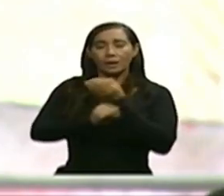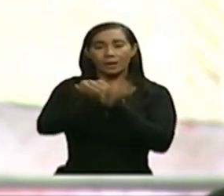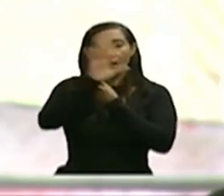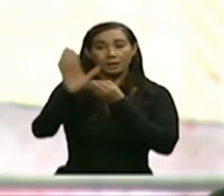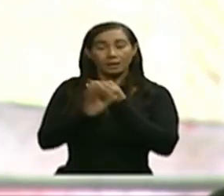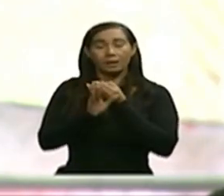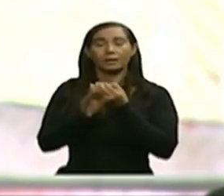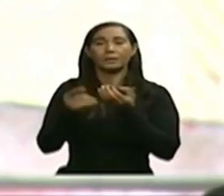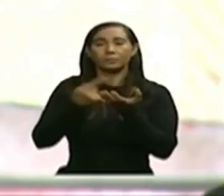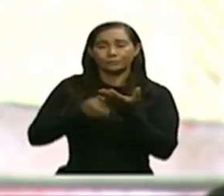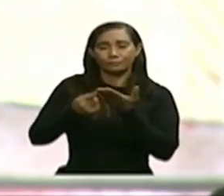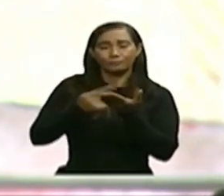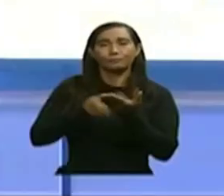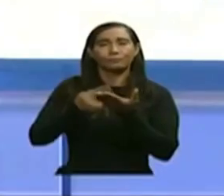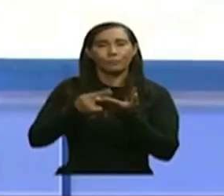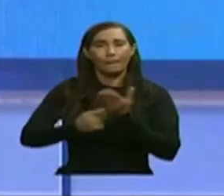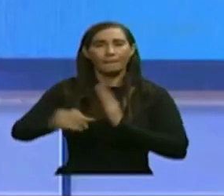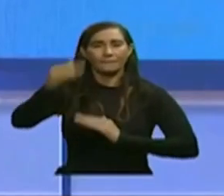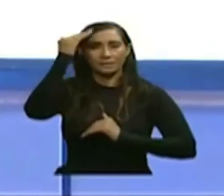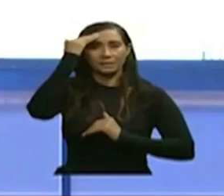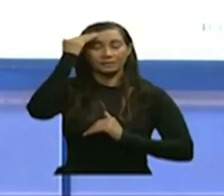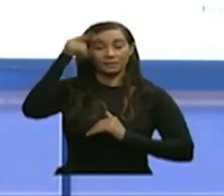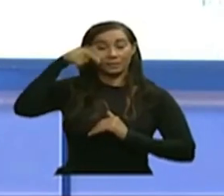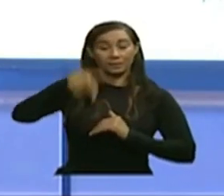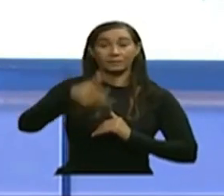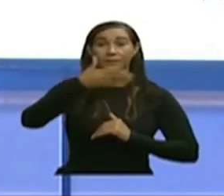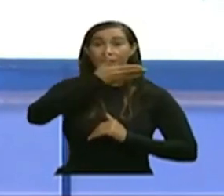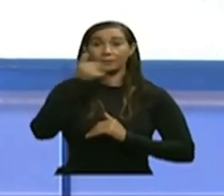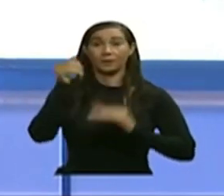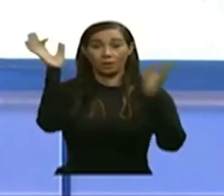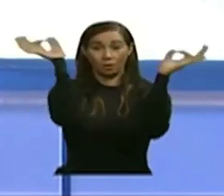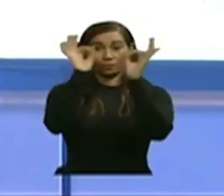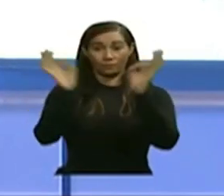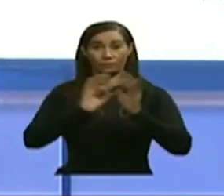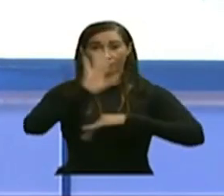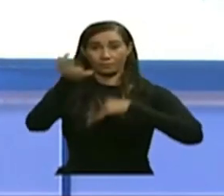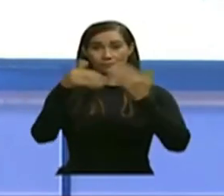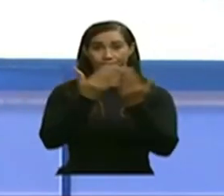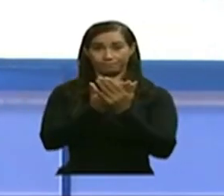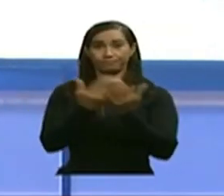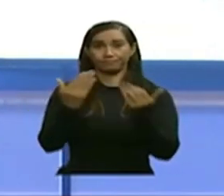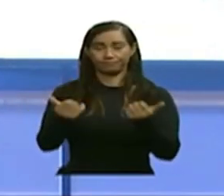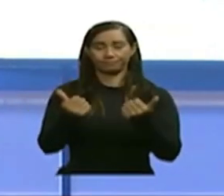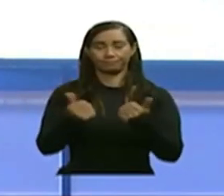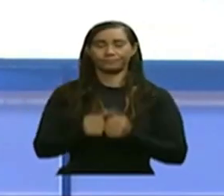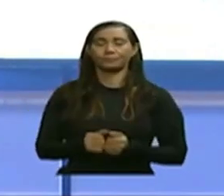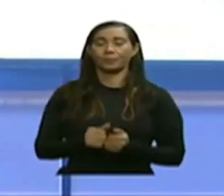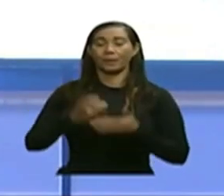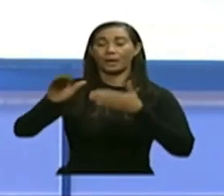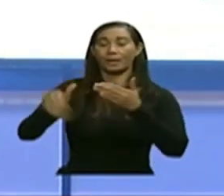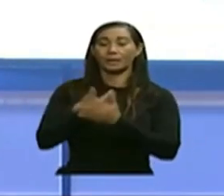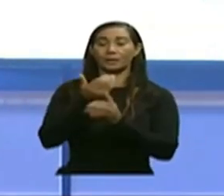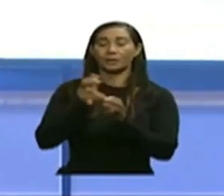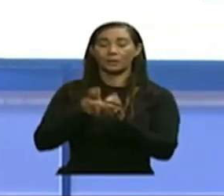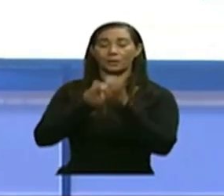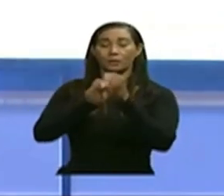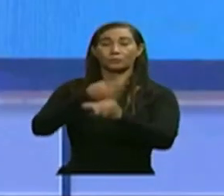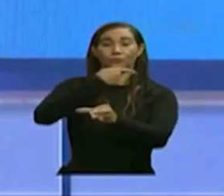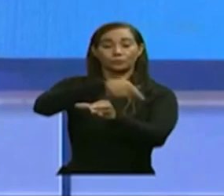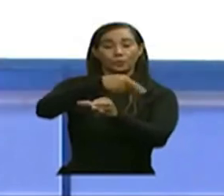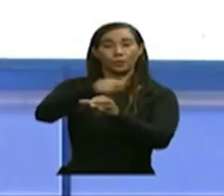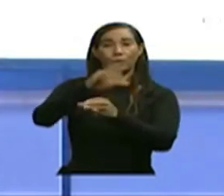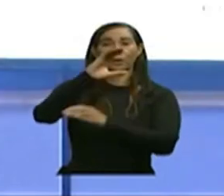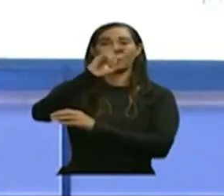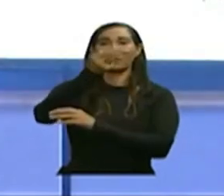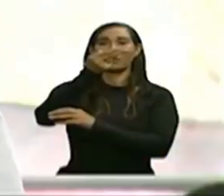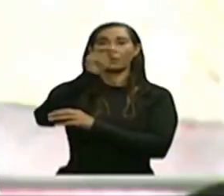y decirles y convencerlos de que esta es la mejor alternativa para todos. Este nuevo corredor, Charles,